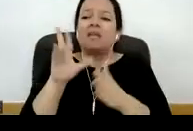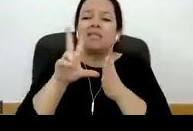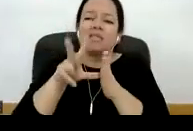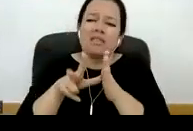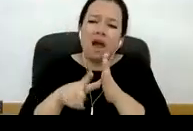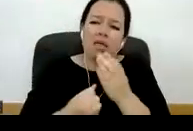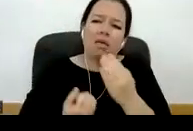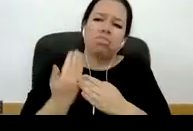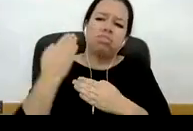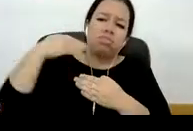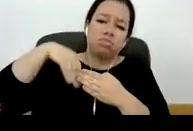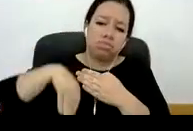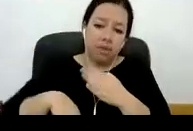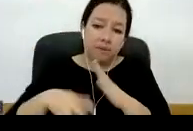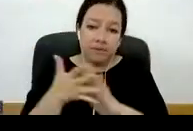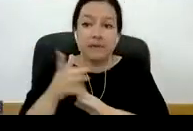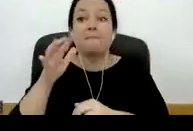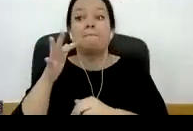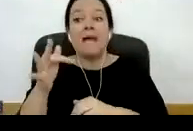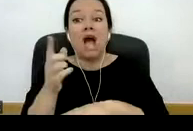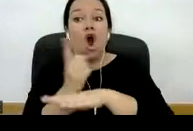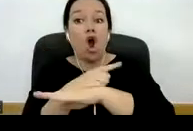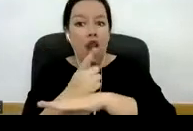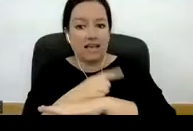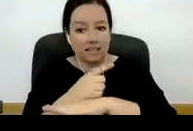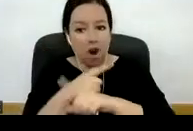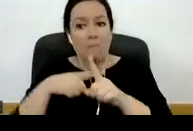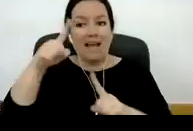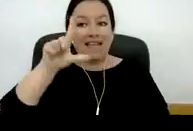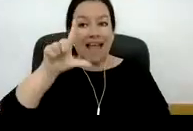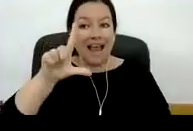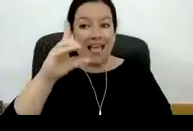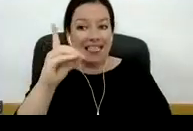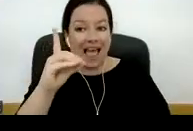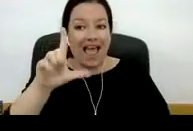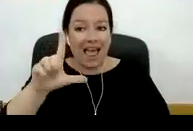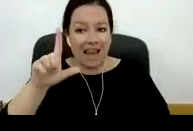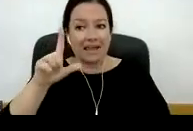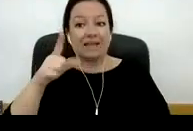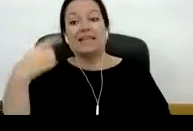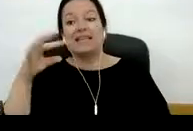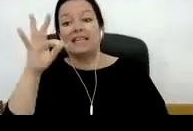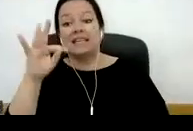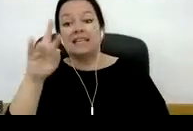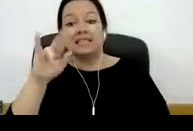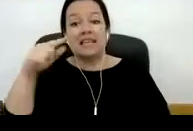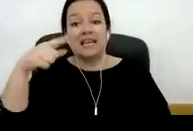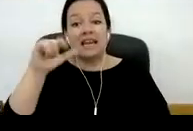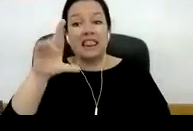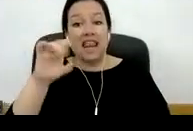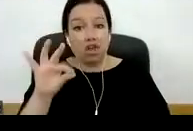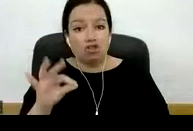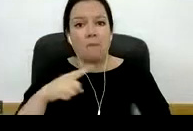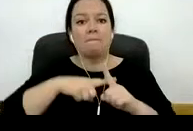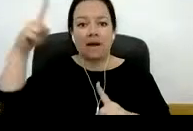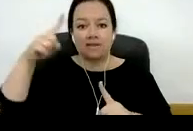Y comentábamos antes que había un aumento del colesterol LDL y de los triglicéridos, fundamentalmente en el caso de las mujeres después de la menopausia y en el